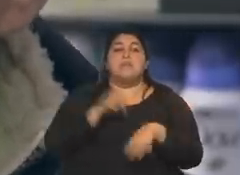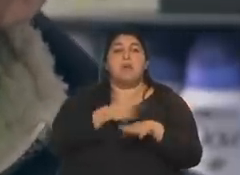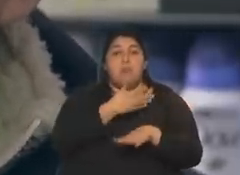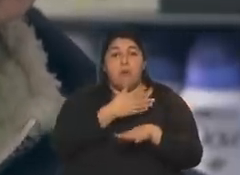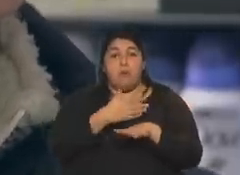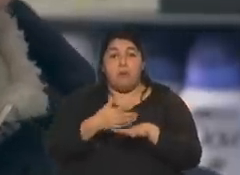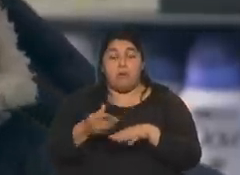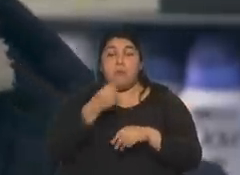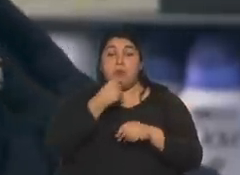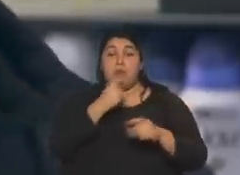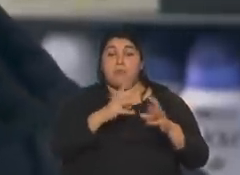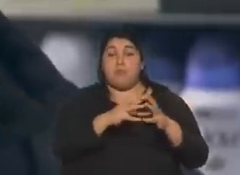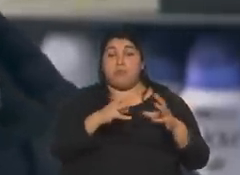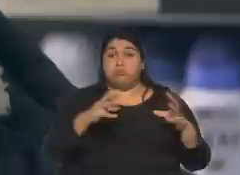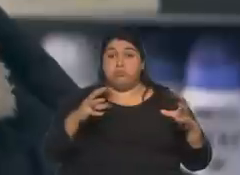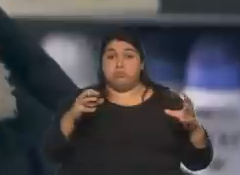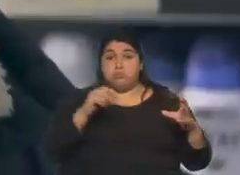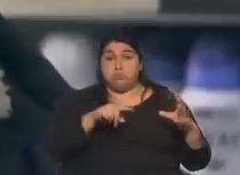ese pan lactal rota